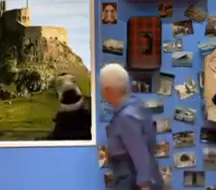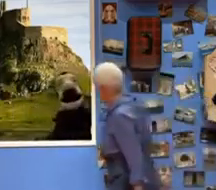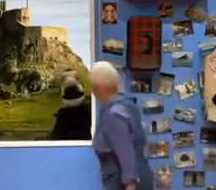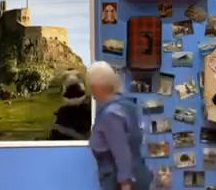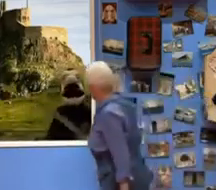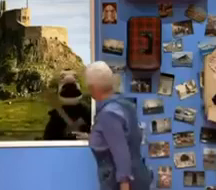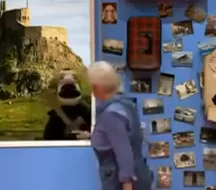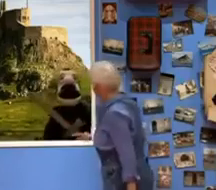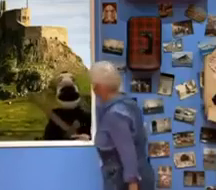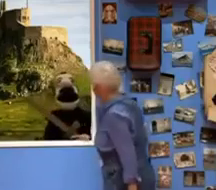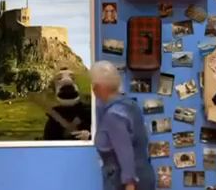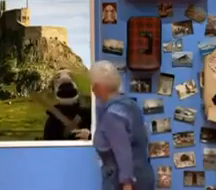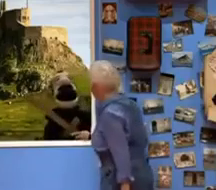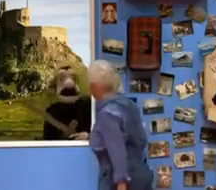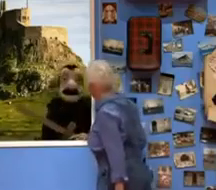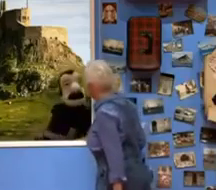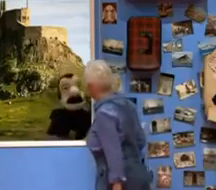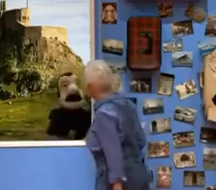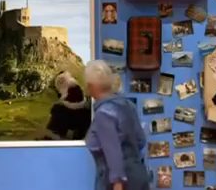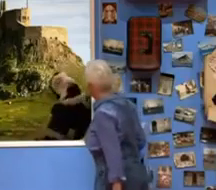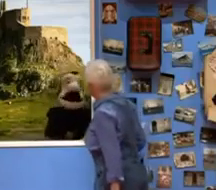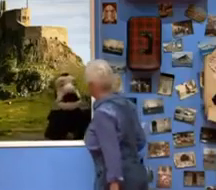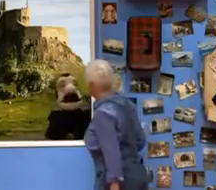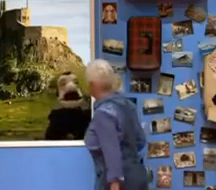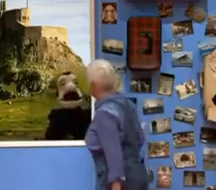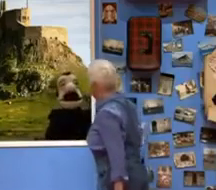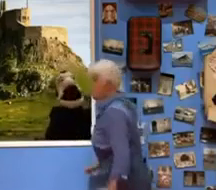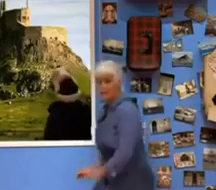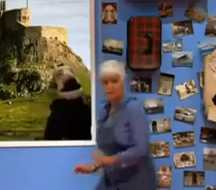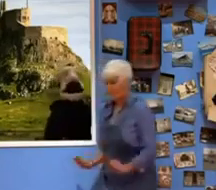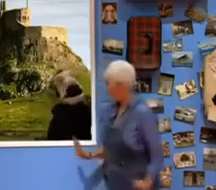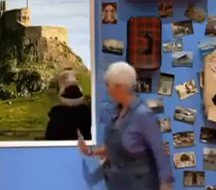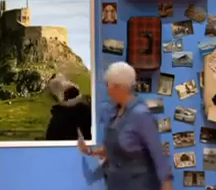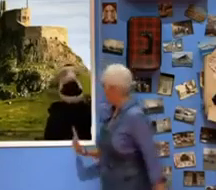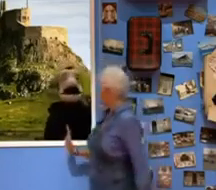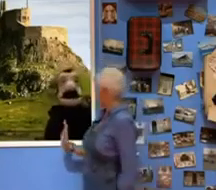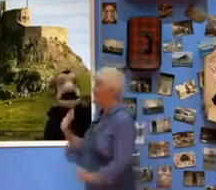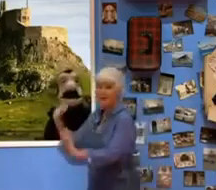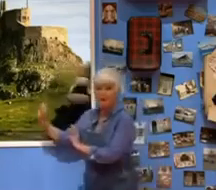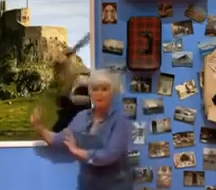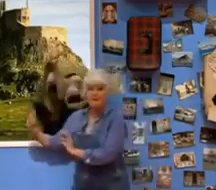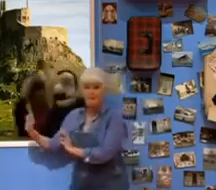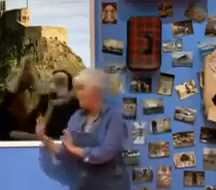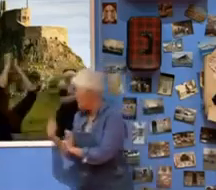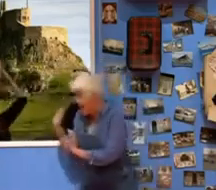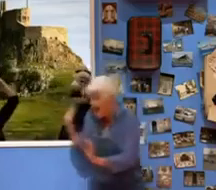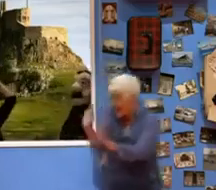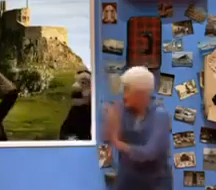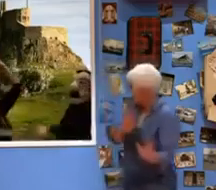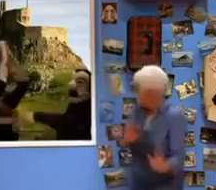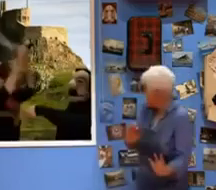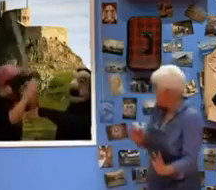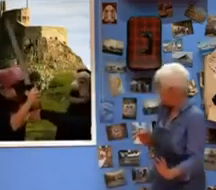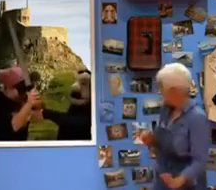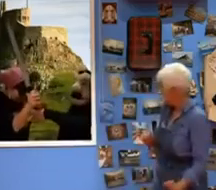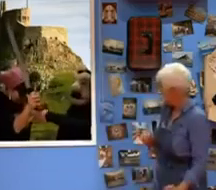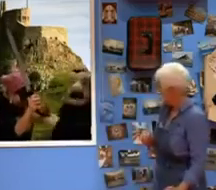¡Ay! Oiga, sí es cierto. ¿Ya lo vio? Bueno. No, corre, está mucho peligro. Rápidamente, cuento.